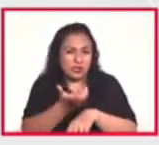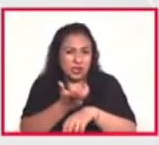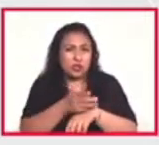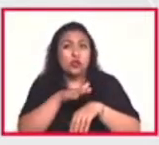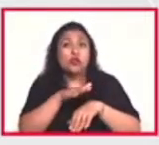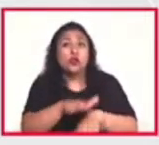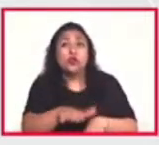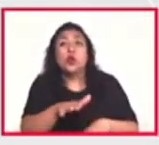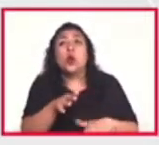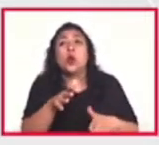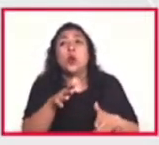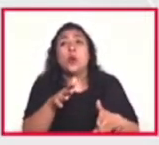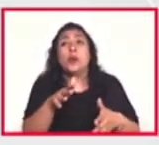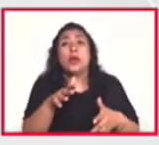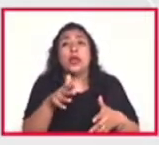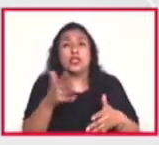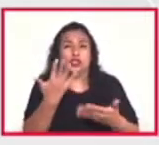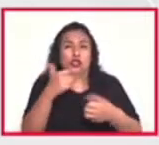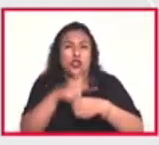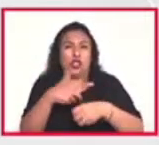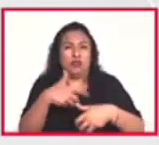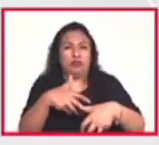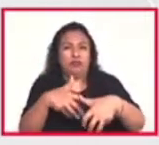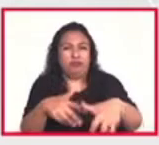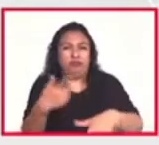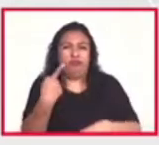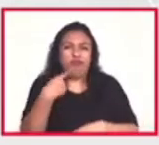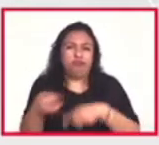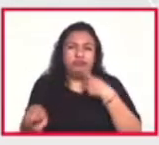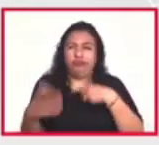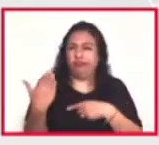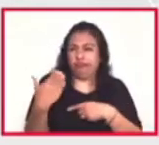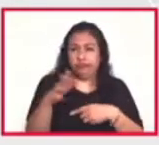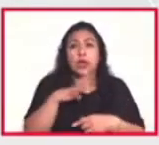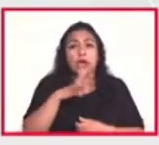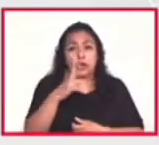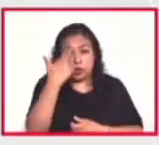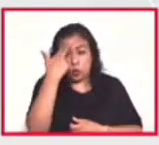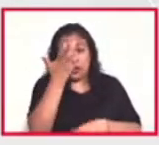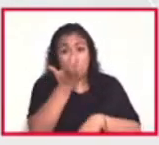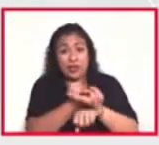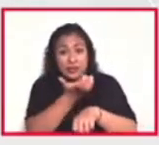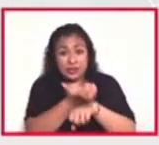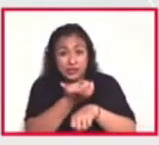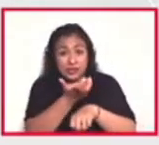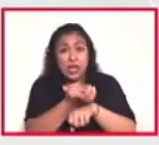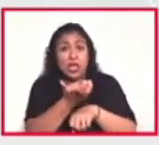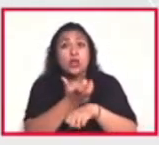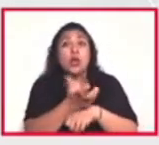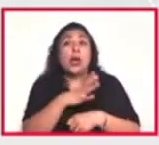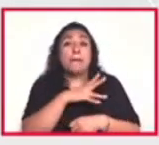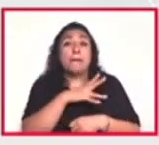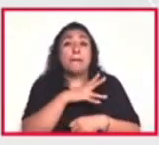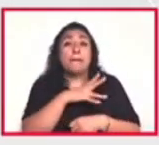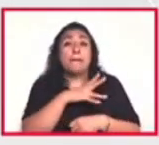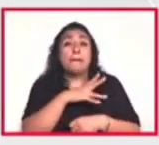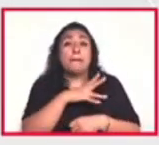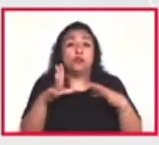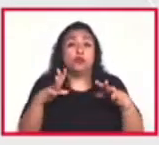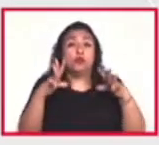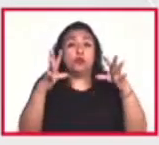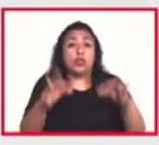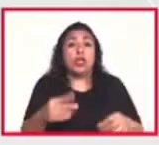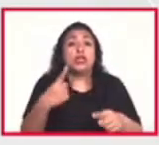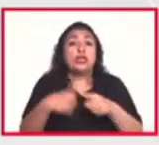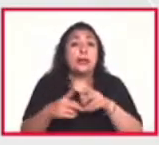las movilizaciones sociales que hemos visto recientemente. Recordemos que Estados Unidos se ve a sí mismo como un país fundado por inmigrantes y